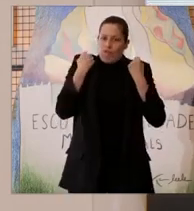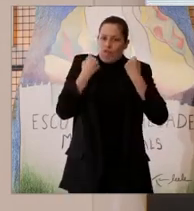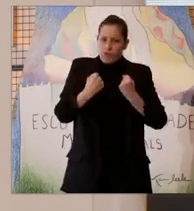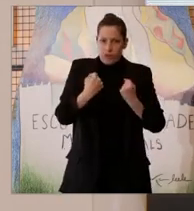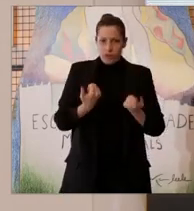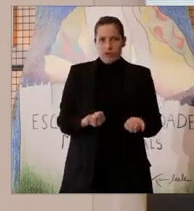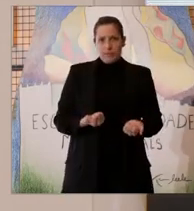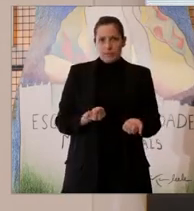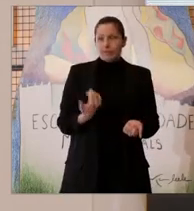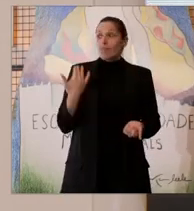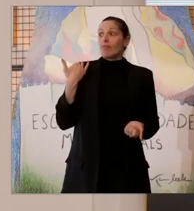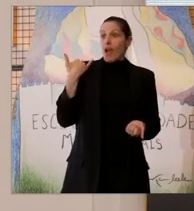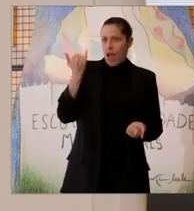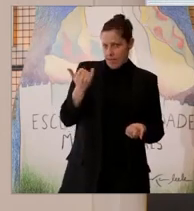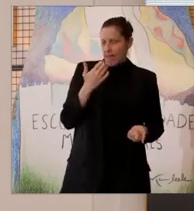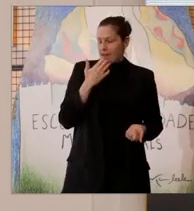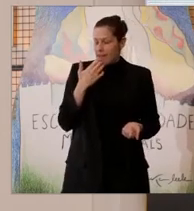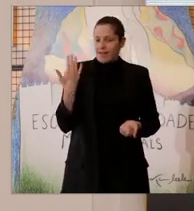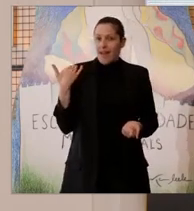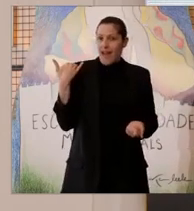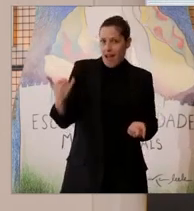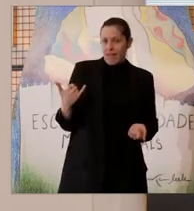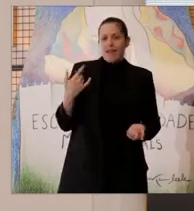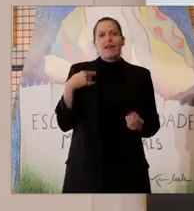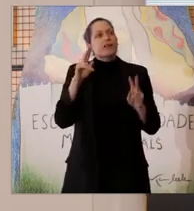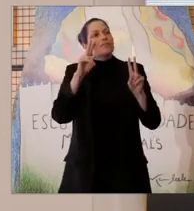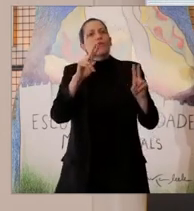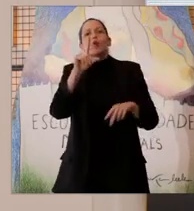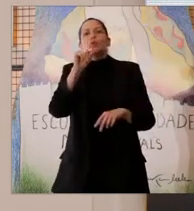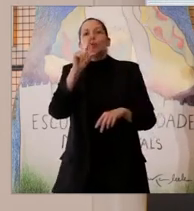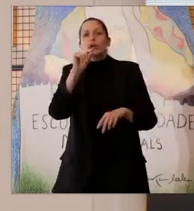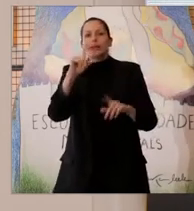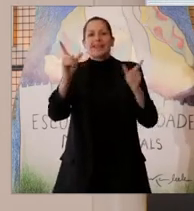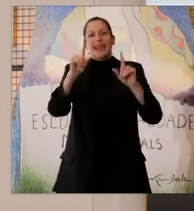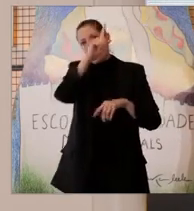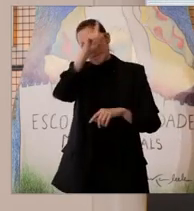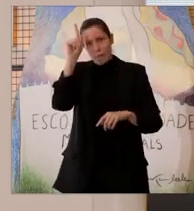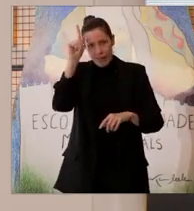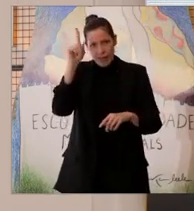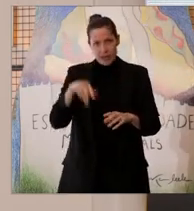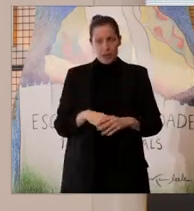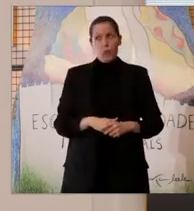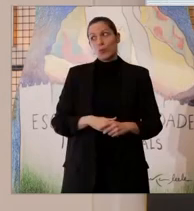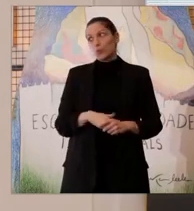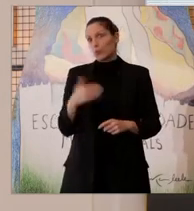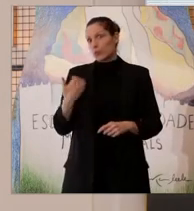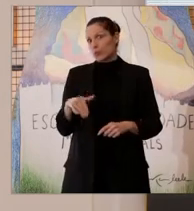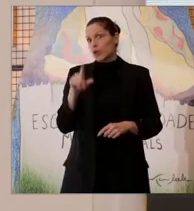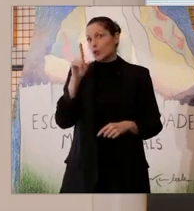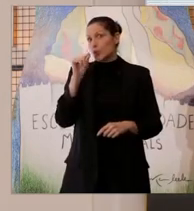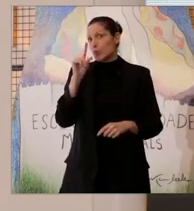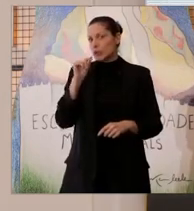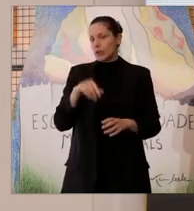Ayer me enseñaba un tweet de telemadrid lo borraron pero